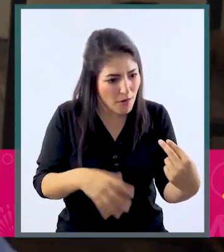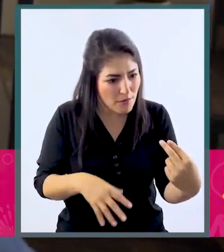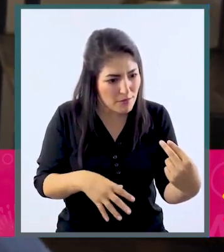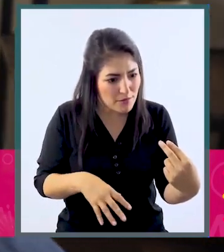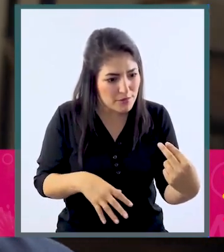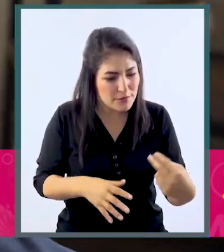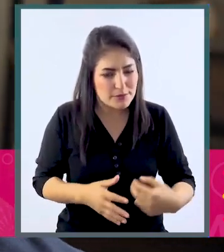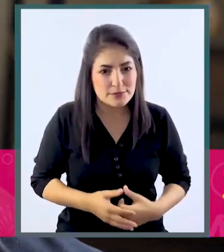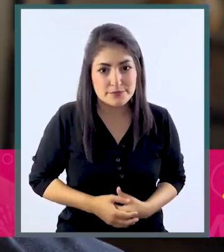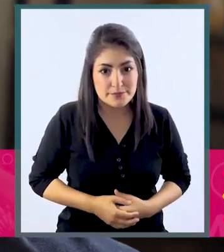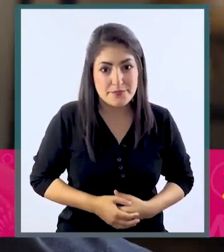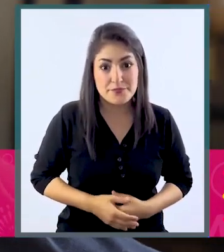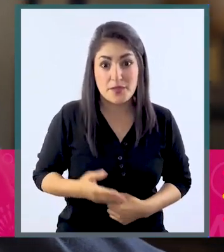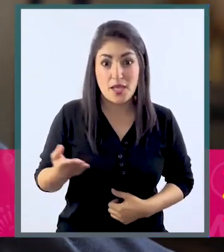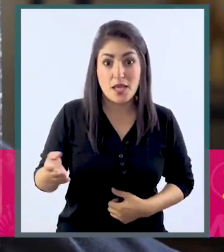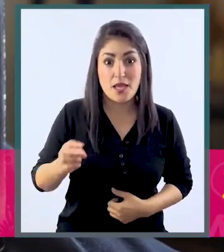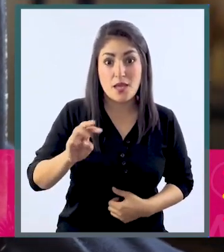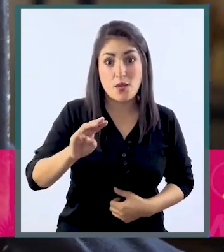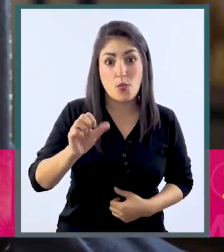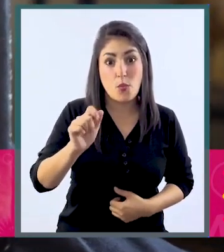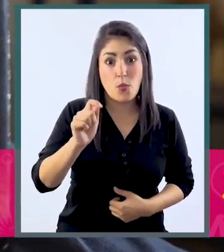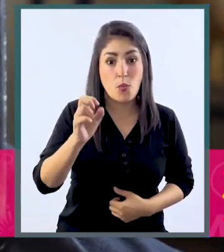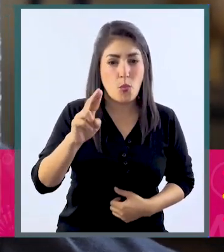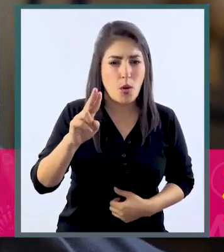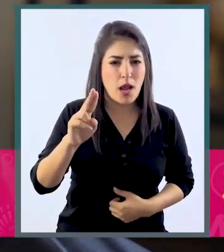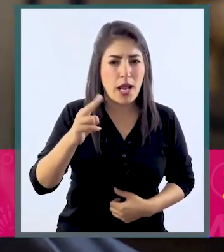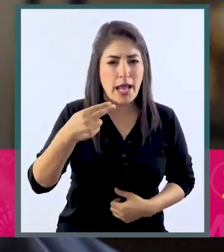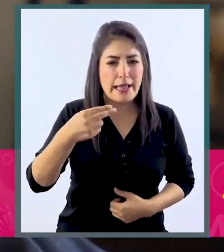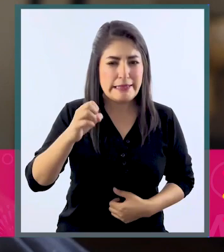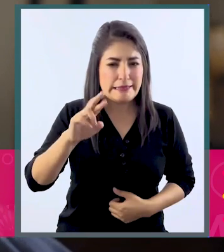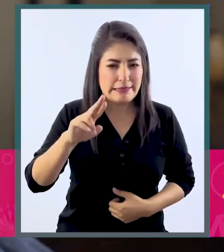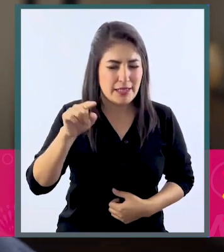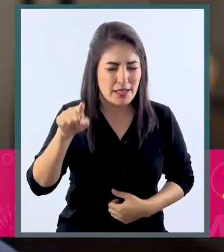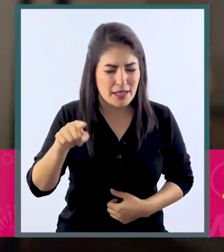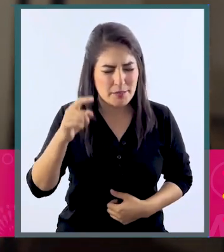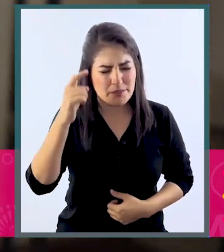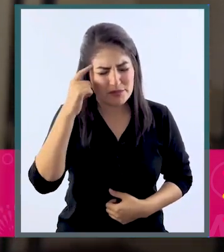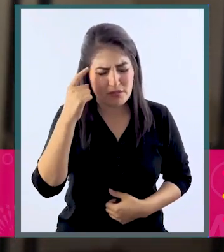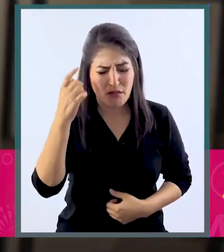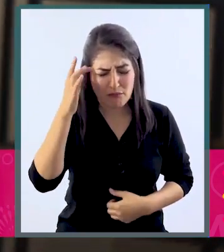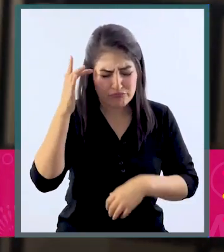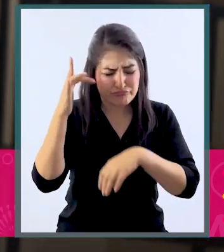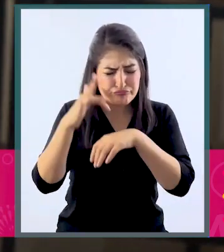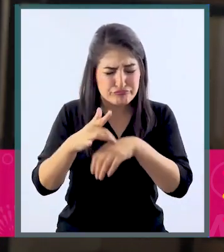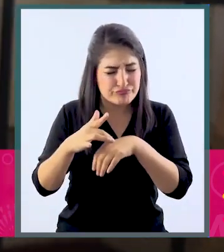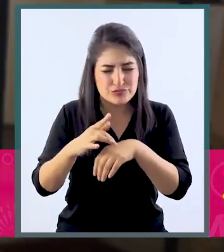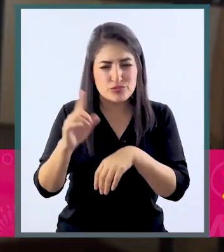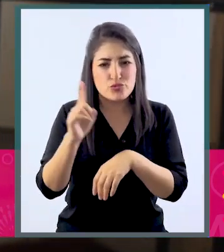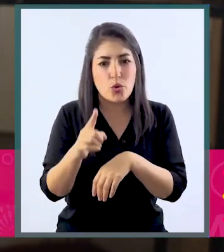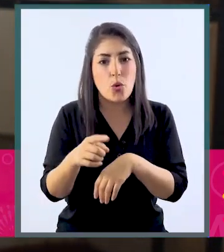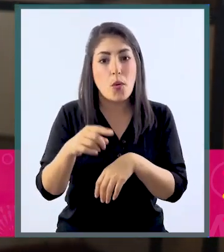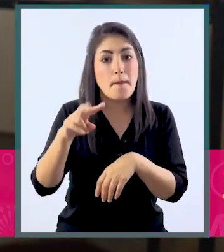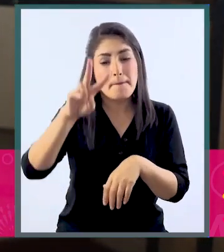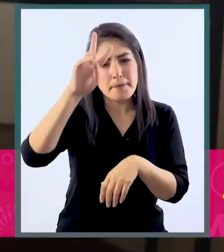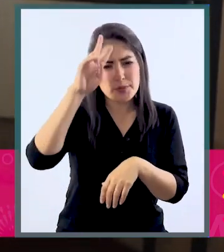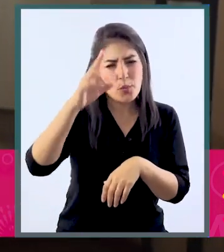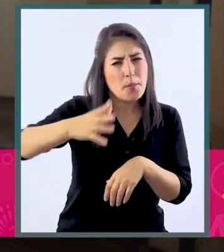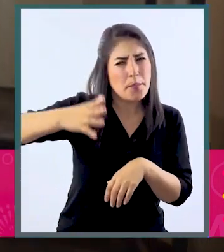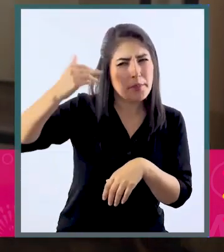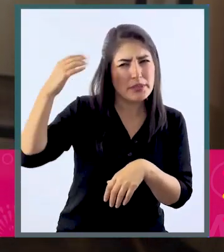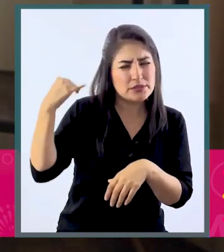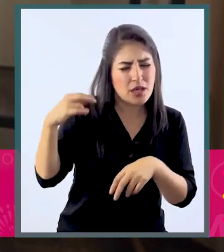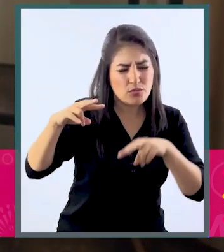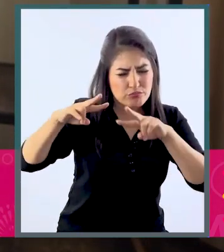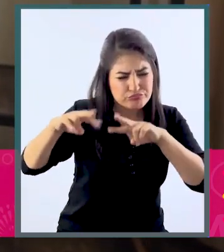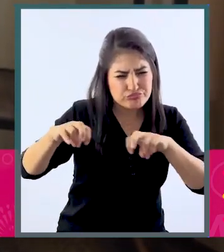Walter Alba no es un nostálgico, es un científico que estudia nuestro pasado para reconocer nuestra historia y por ende nuestra